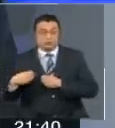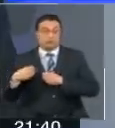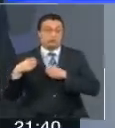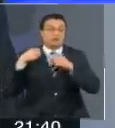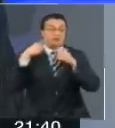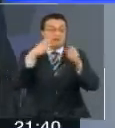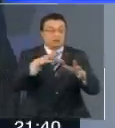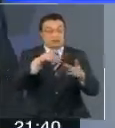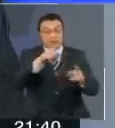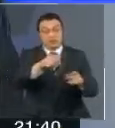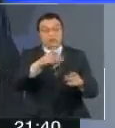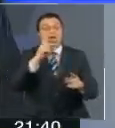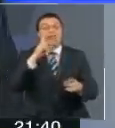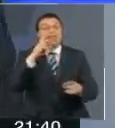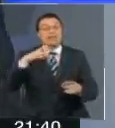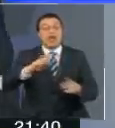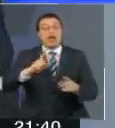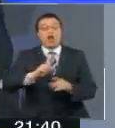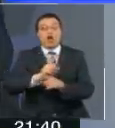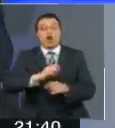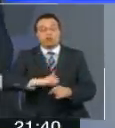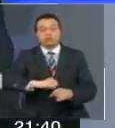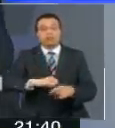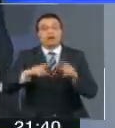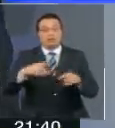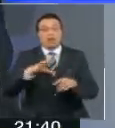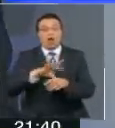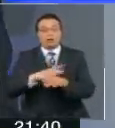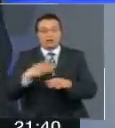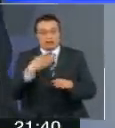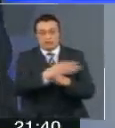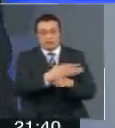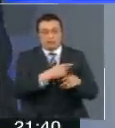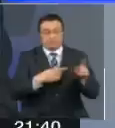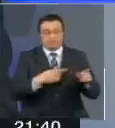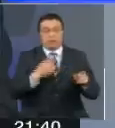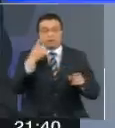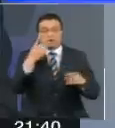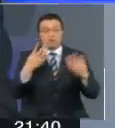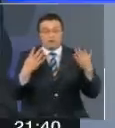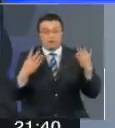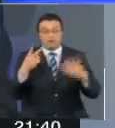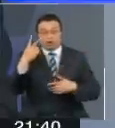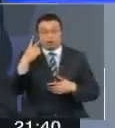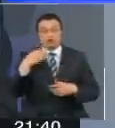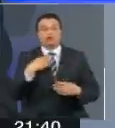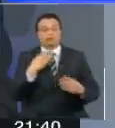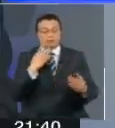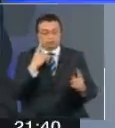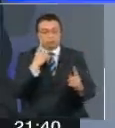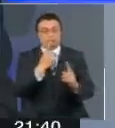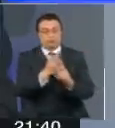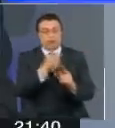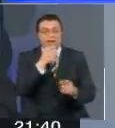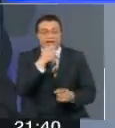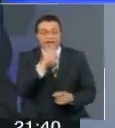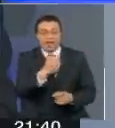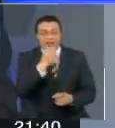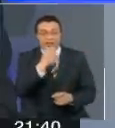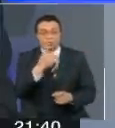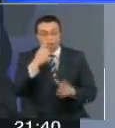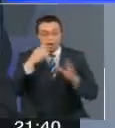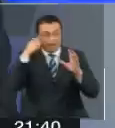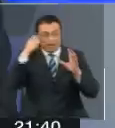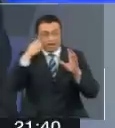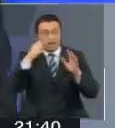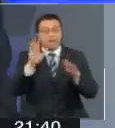contra la opinión de la DINA y llego al hospital. Sé que el 92 busqué a Krasnov para entrevistarlo con una cámara